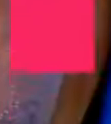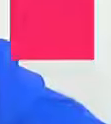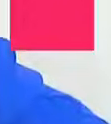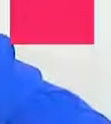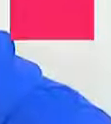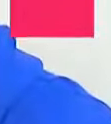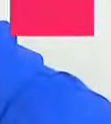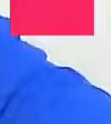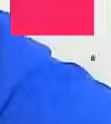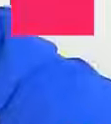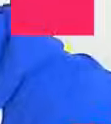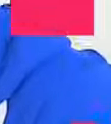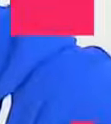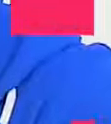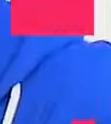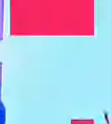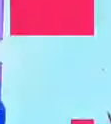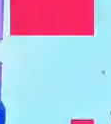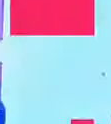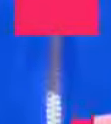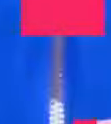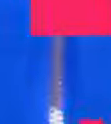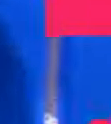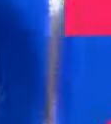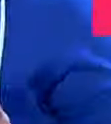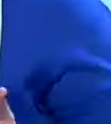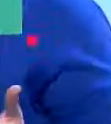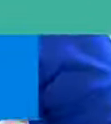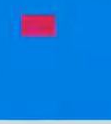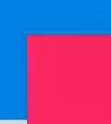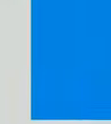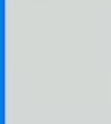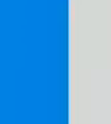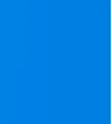A continuación, el asombroso mundo de George.